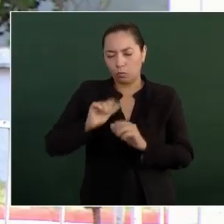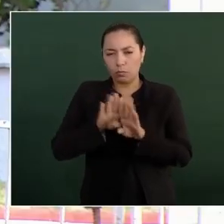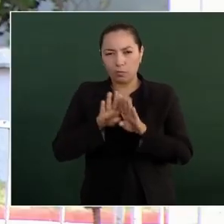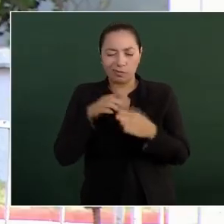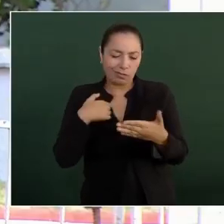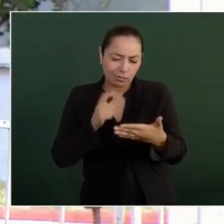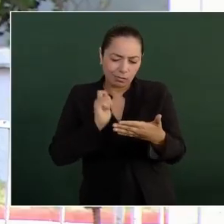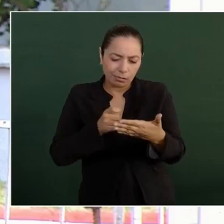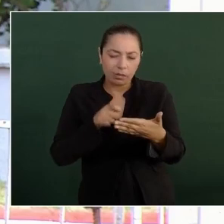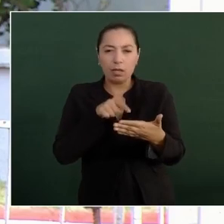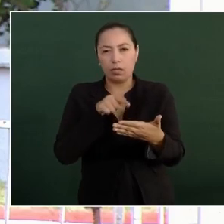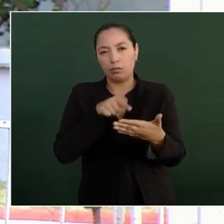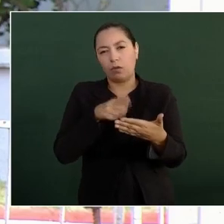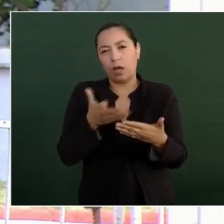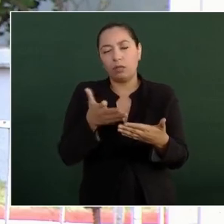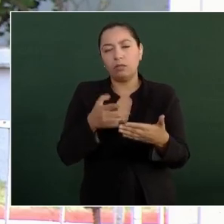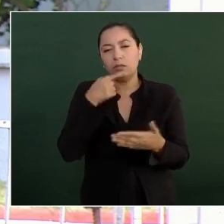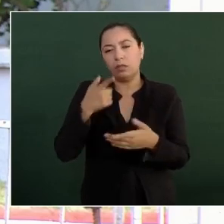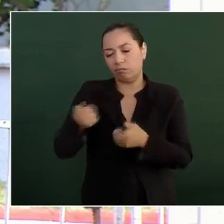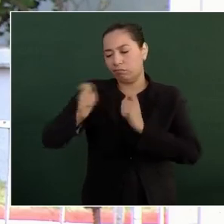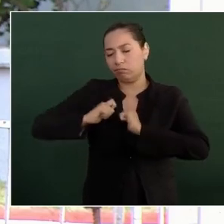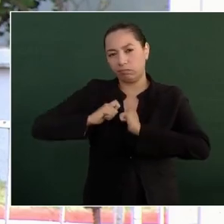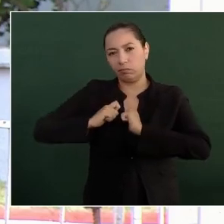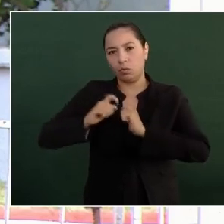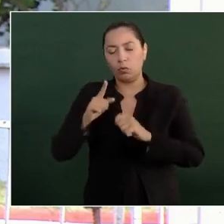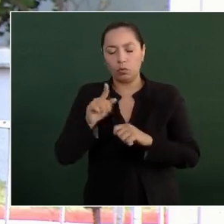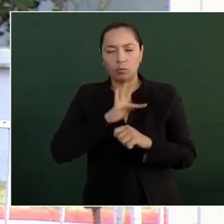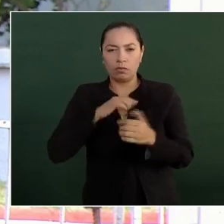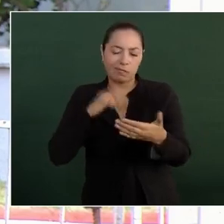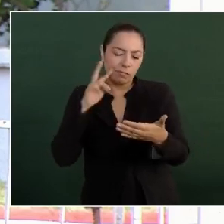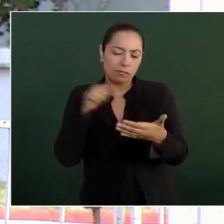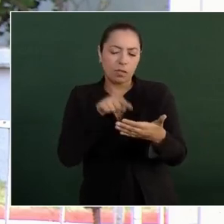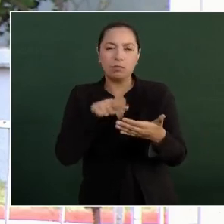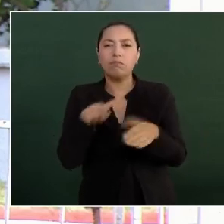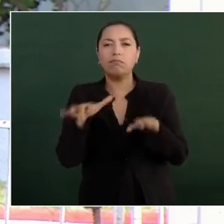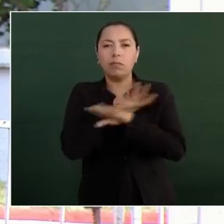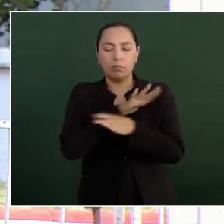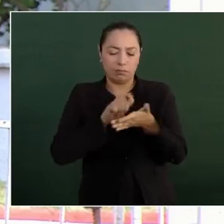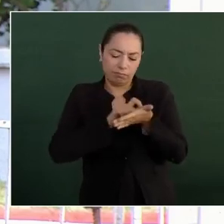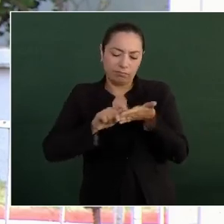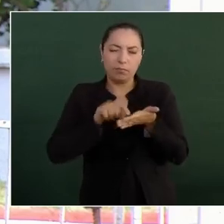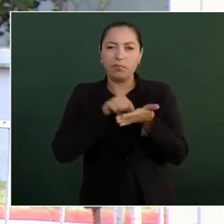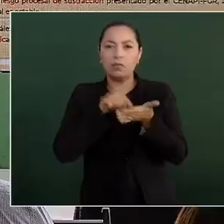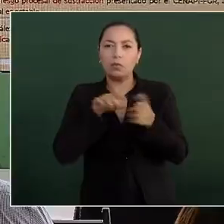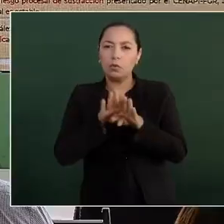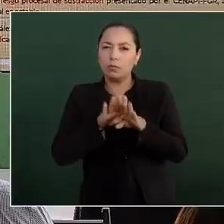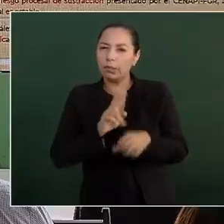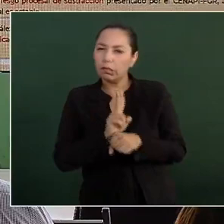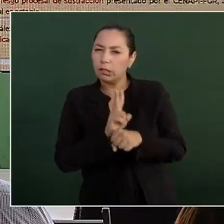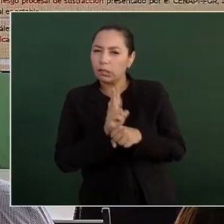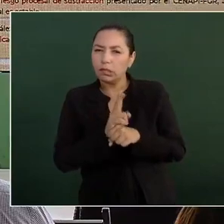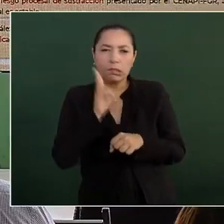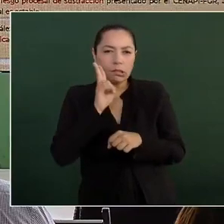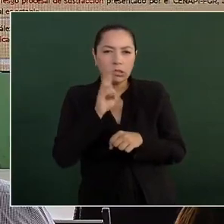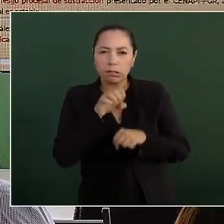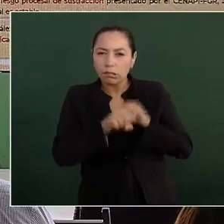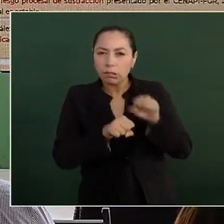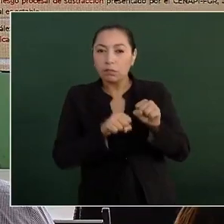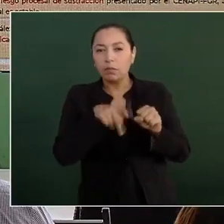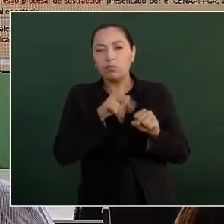permite sustituir al juez titular de la causa y cambió la medida cautelar de prisión preventiva a prisión